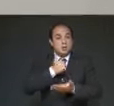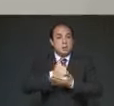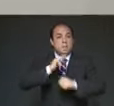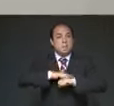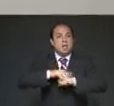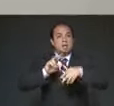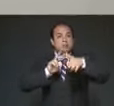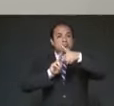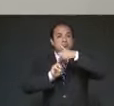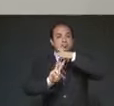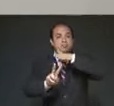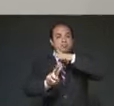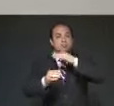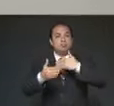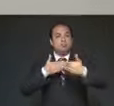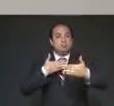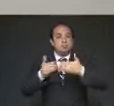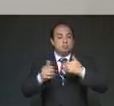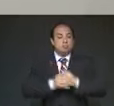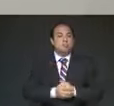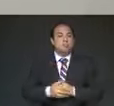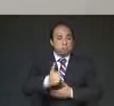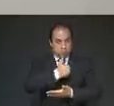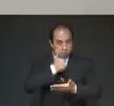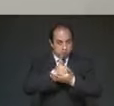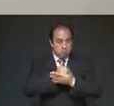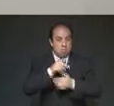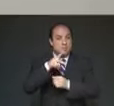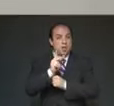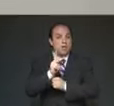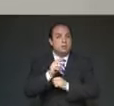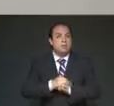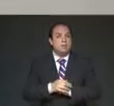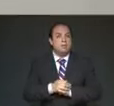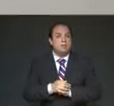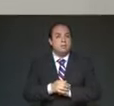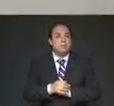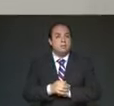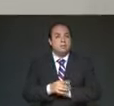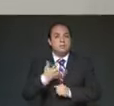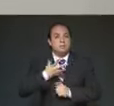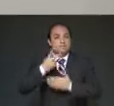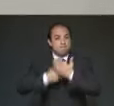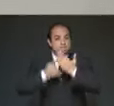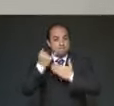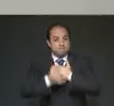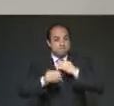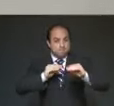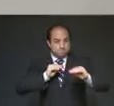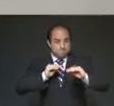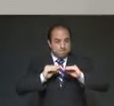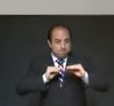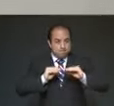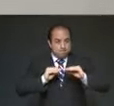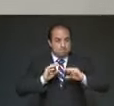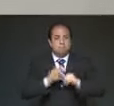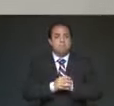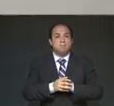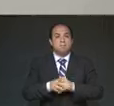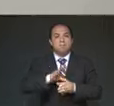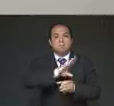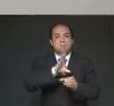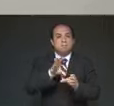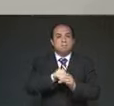también modernos en su momento en la ciudad. Pero es parte de este proyecto de movilidad integrada sustentable que